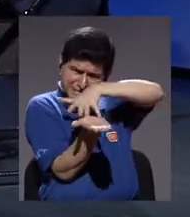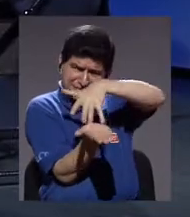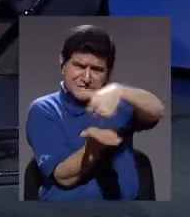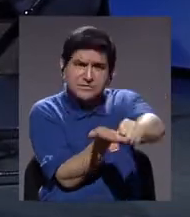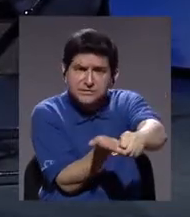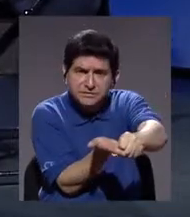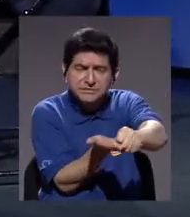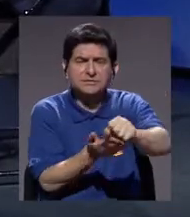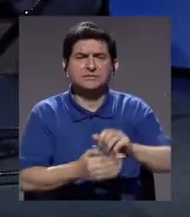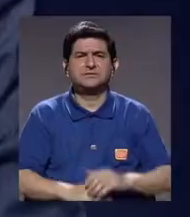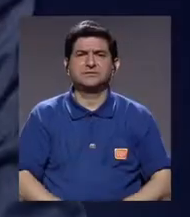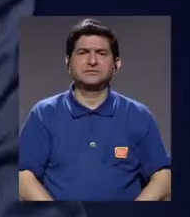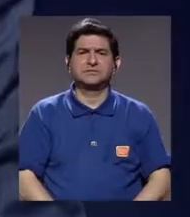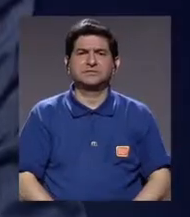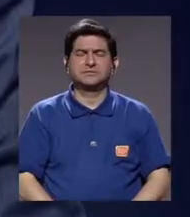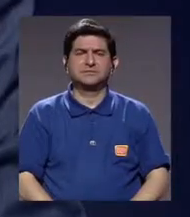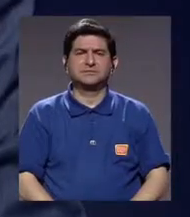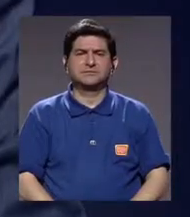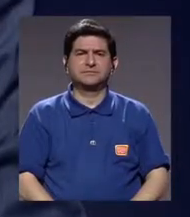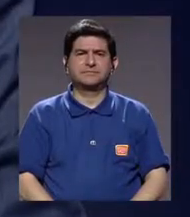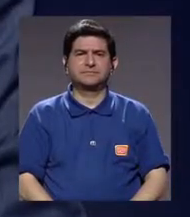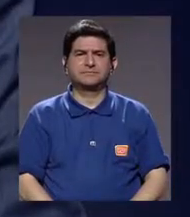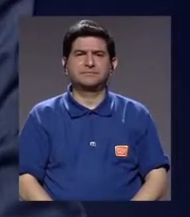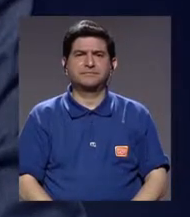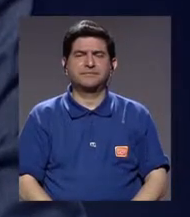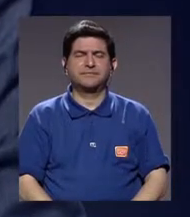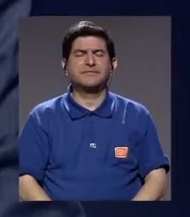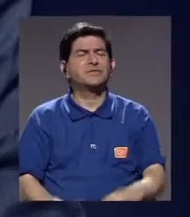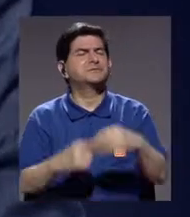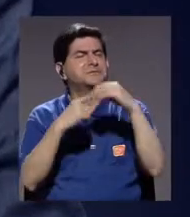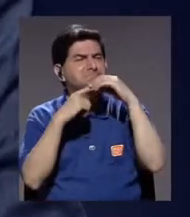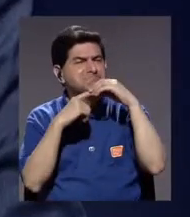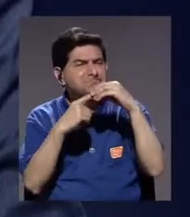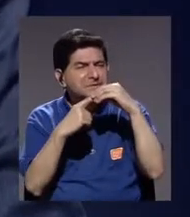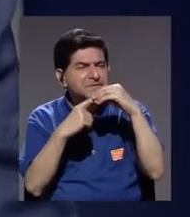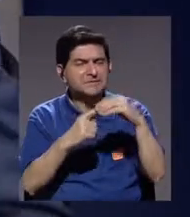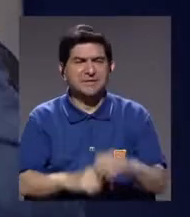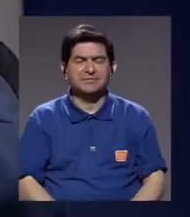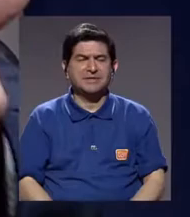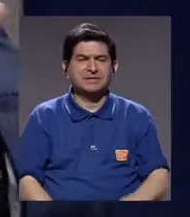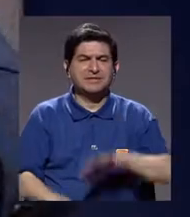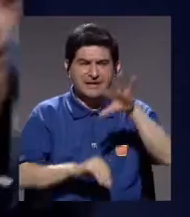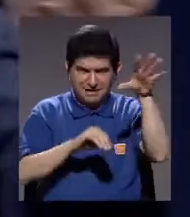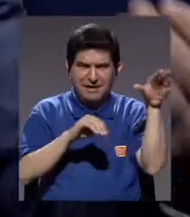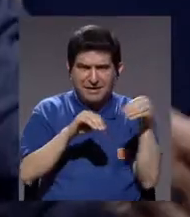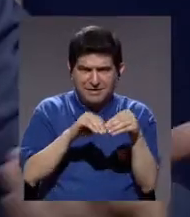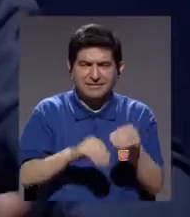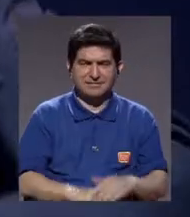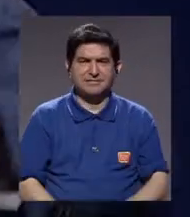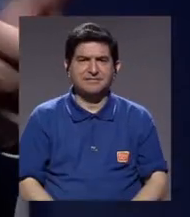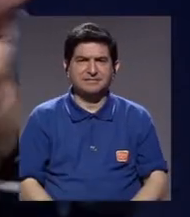fueron destruidos, entonces más que nada y además